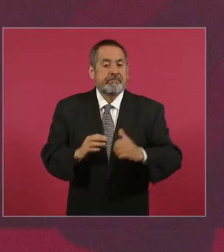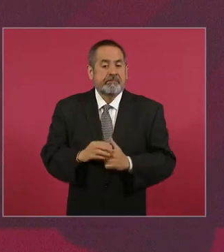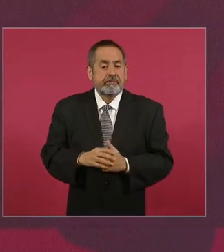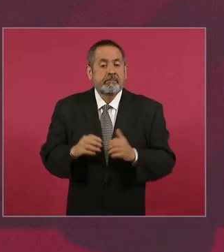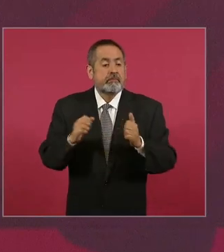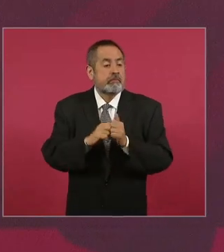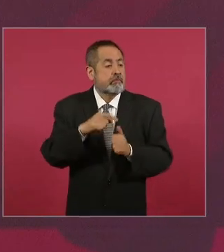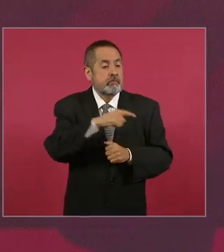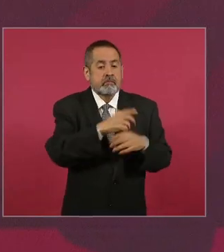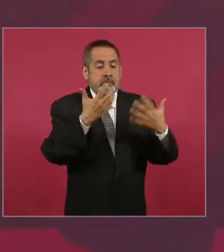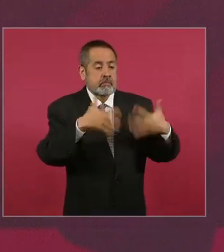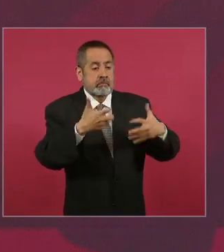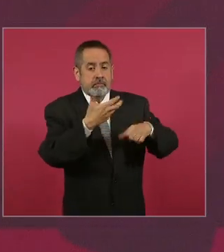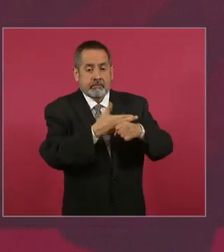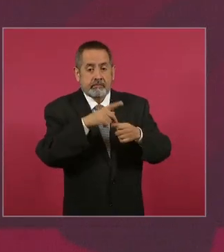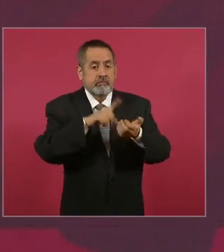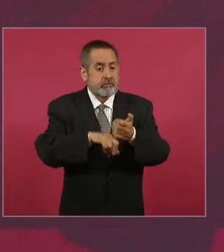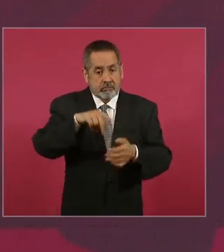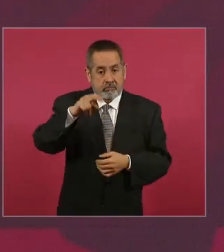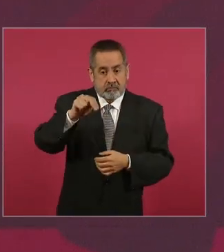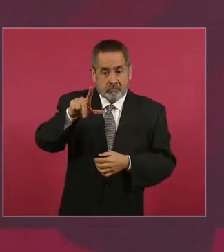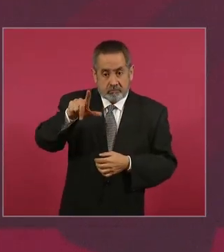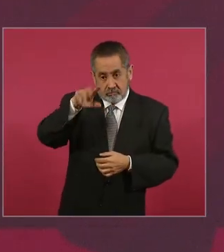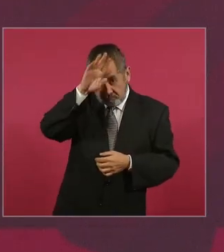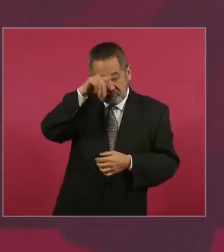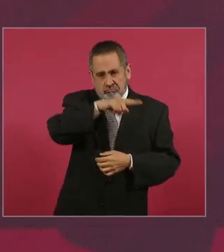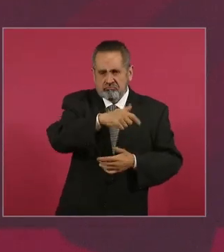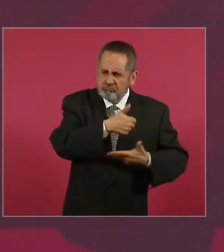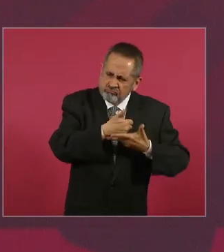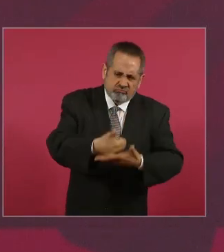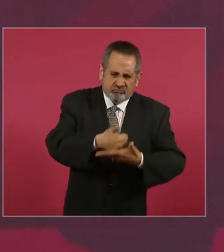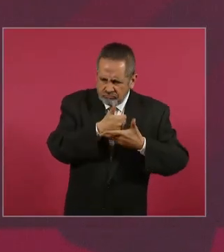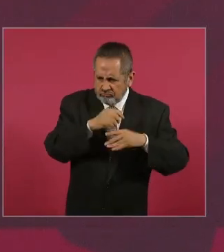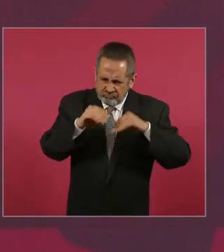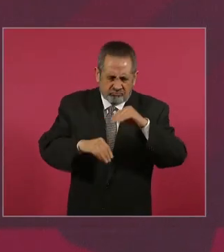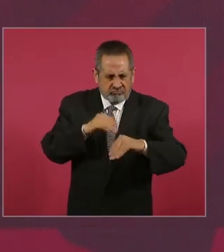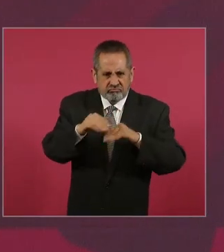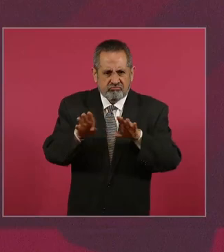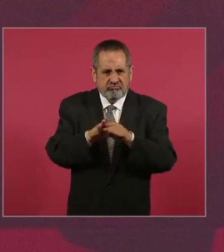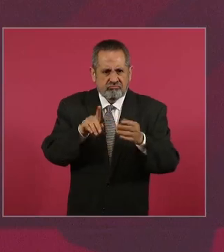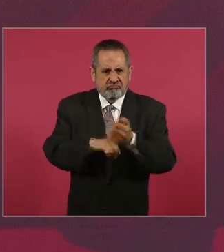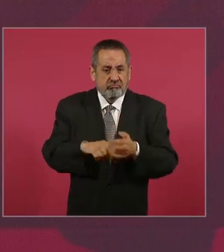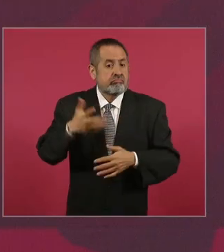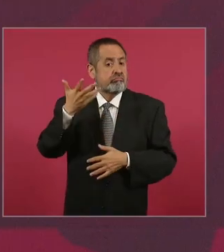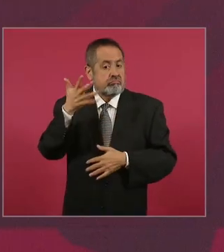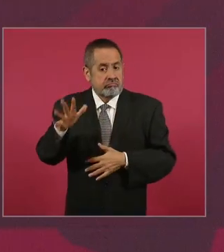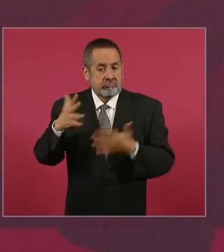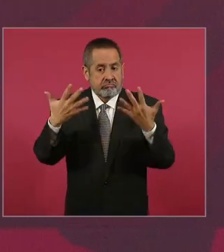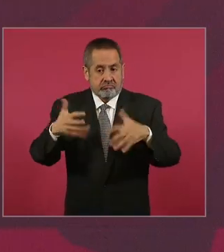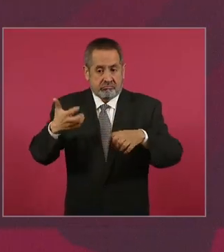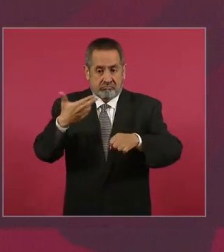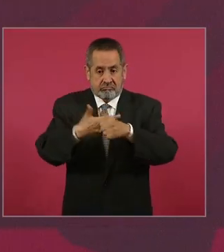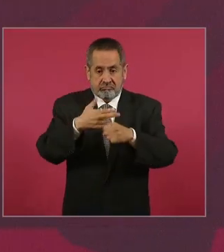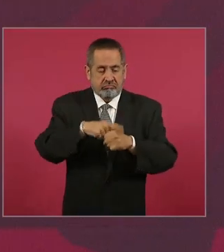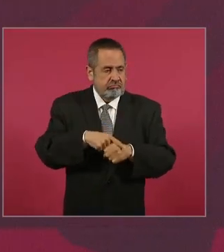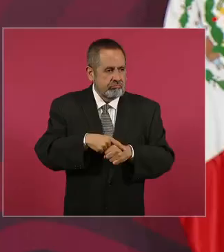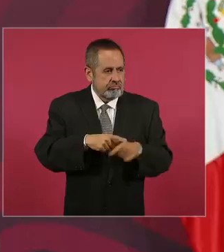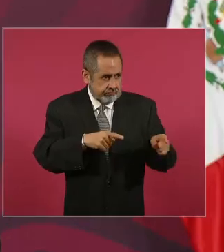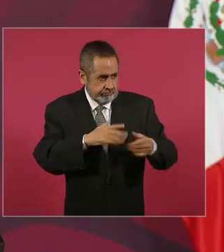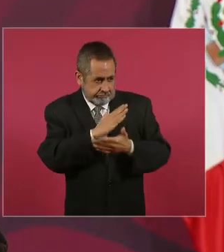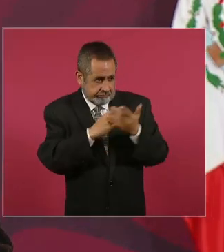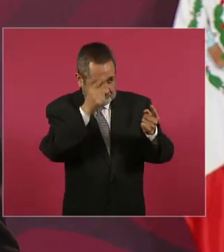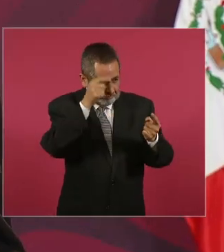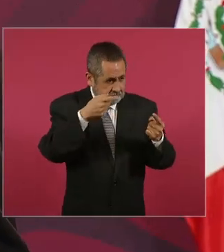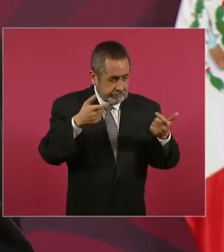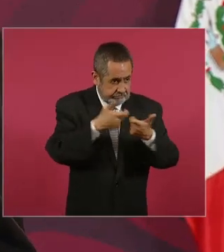con empresas de Nuevo León que ayudaron, 10 empresas, se dividió el